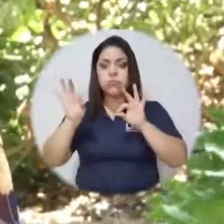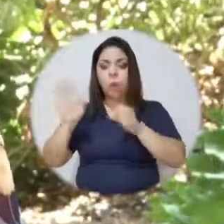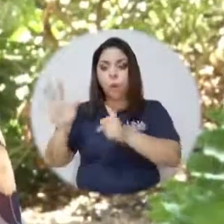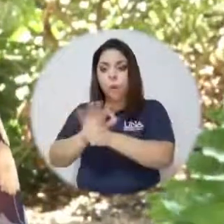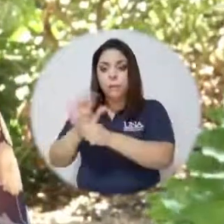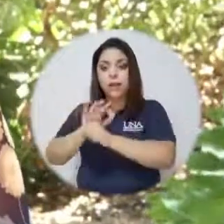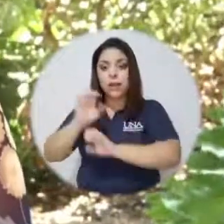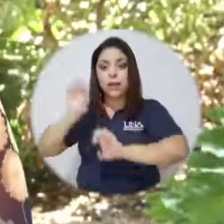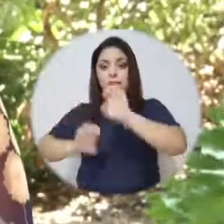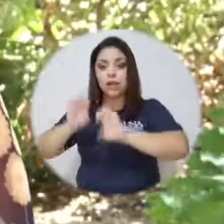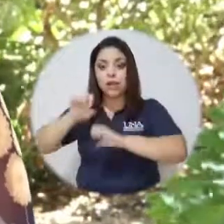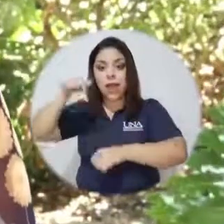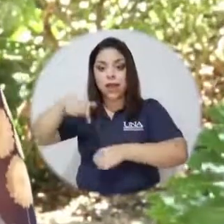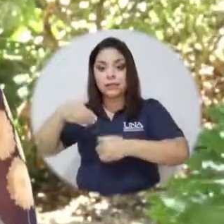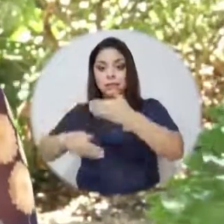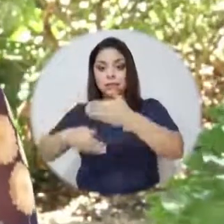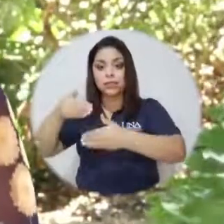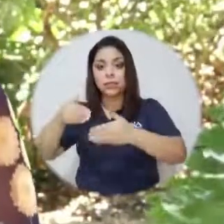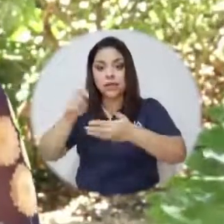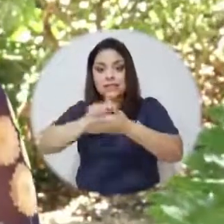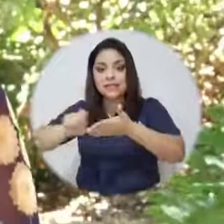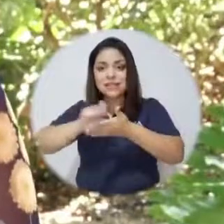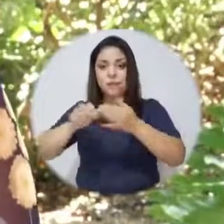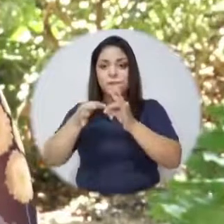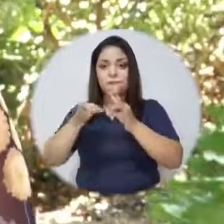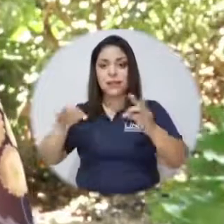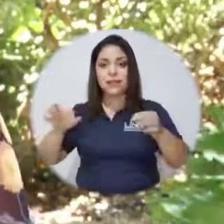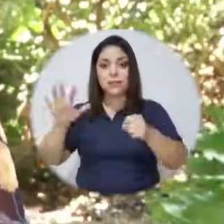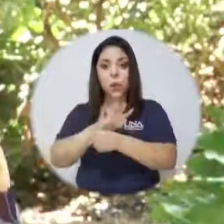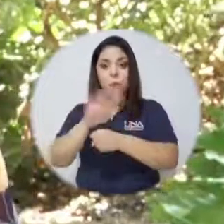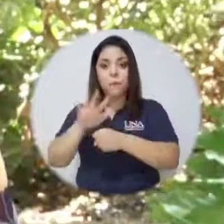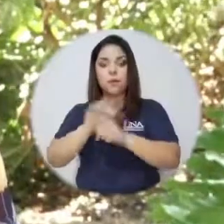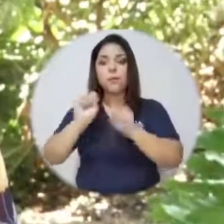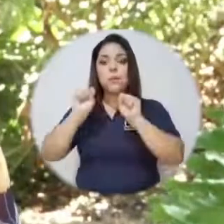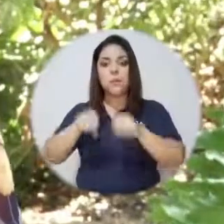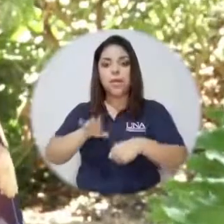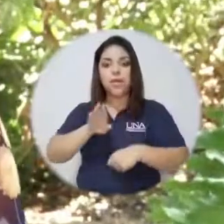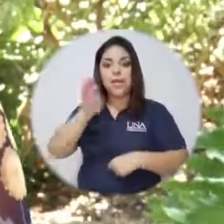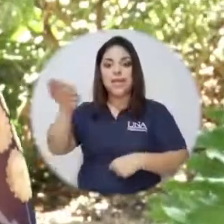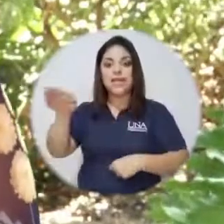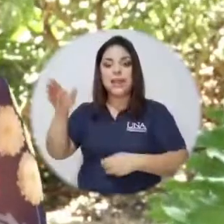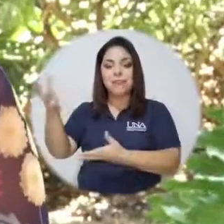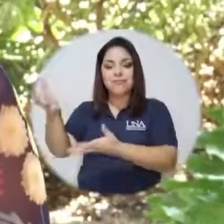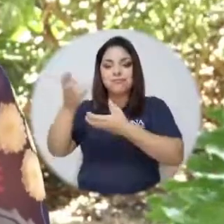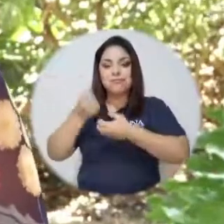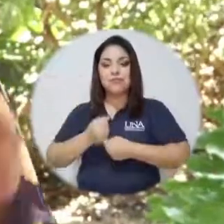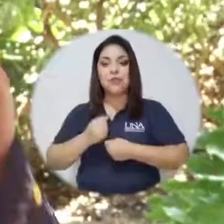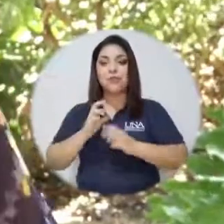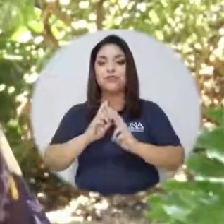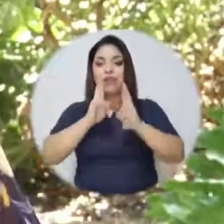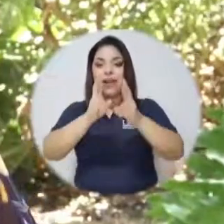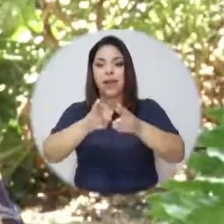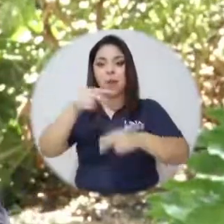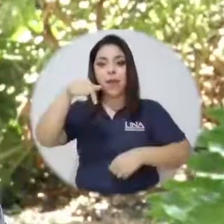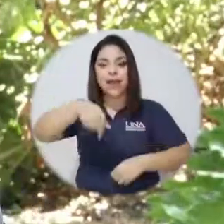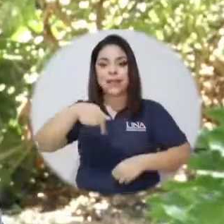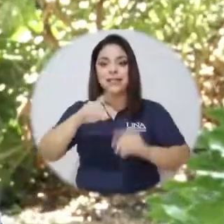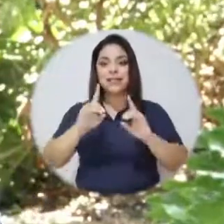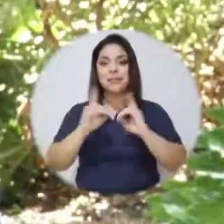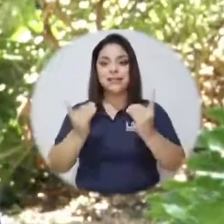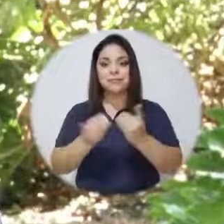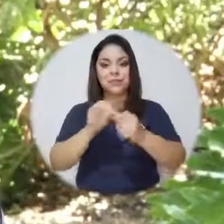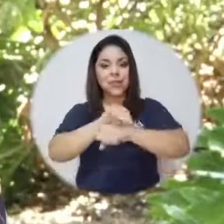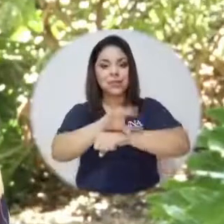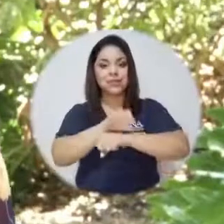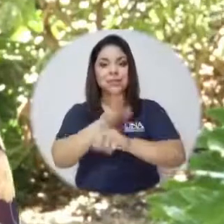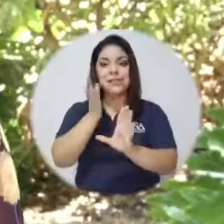este proceso, escribís la frase completa, podrás venir a retirar un obsequio aquí al Departamento de